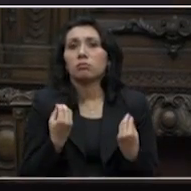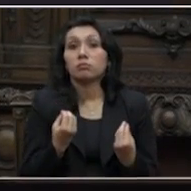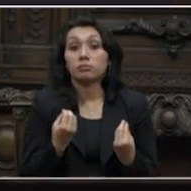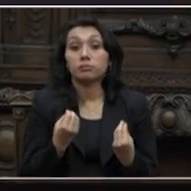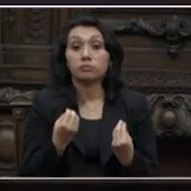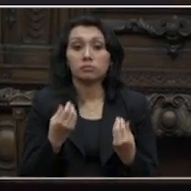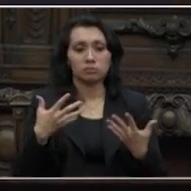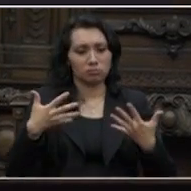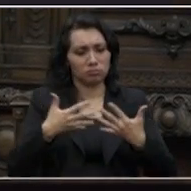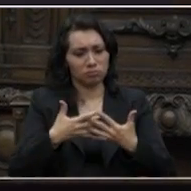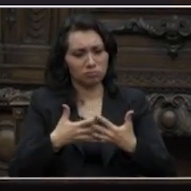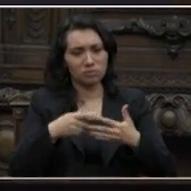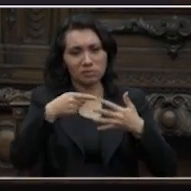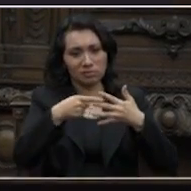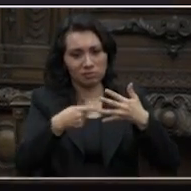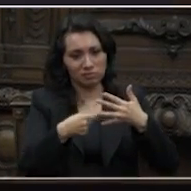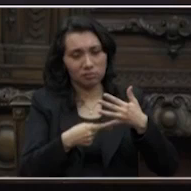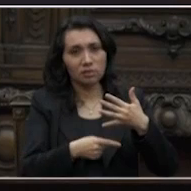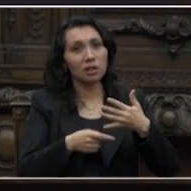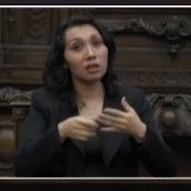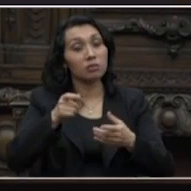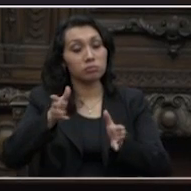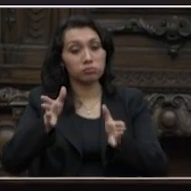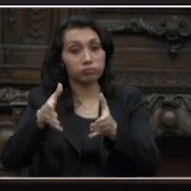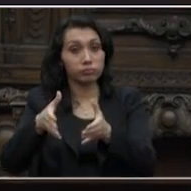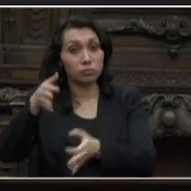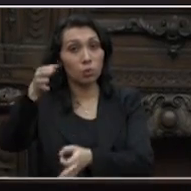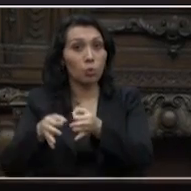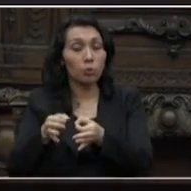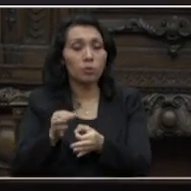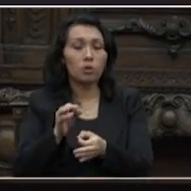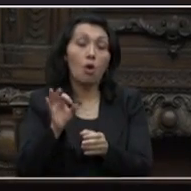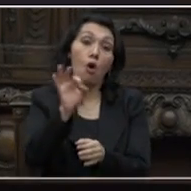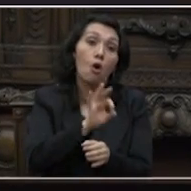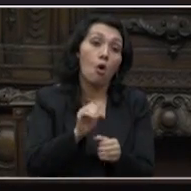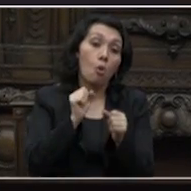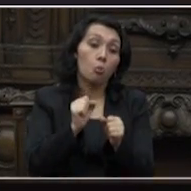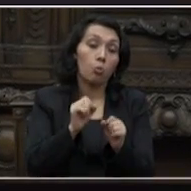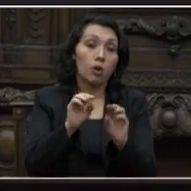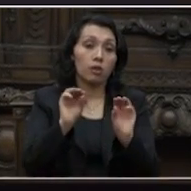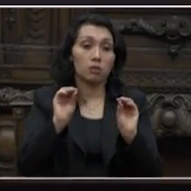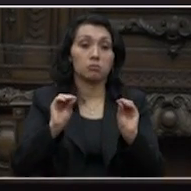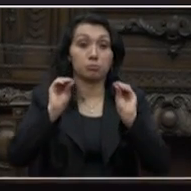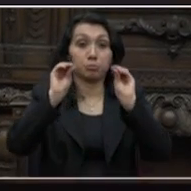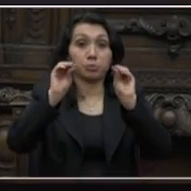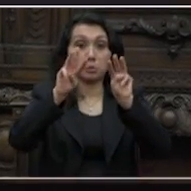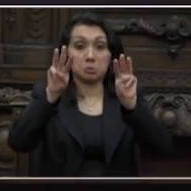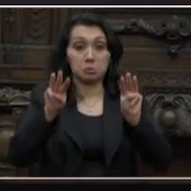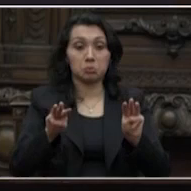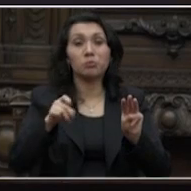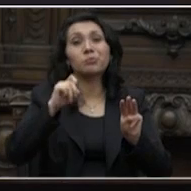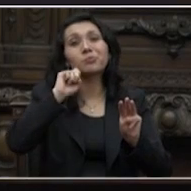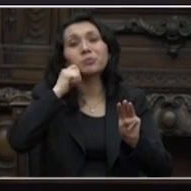la interseccionalidad es una categoría jurídica que viene o se puede marcar dentro de lo